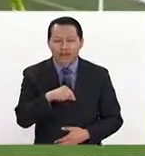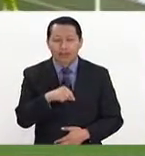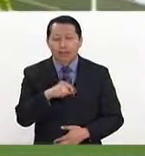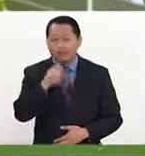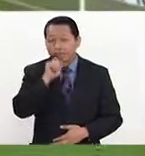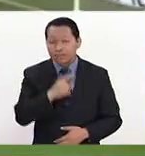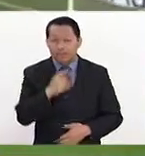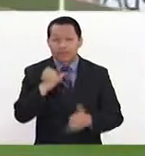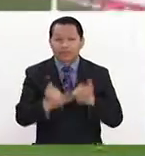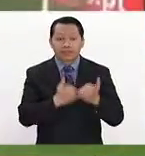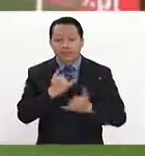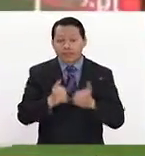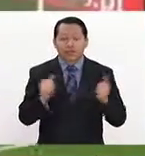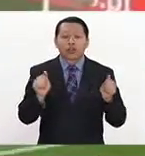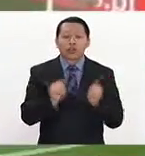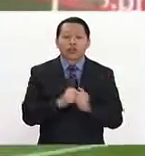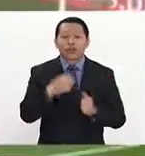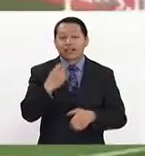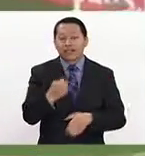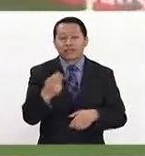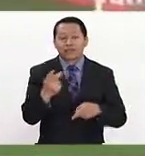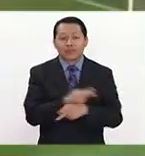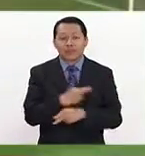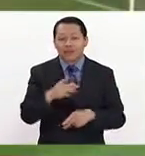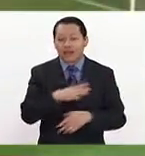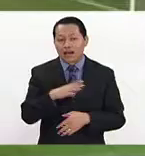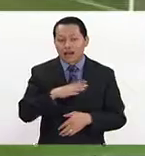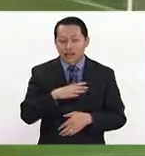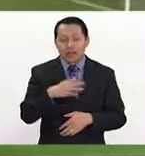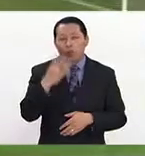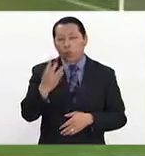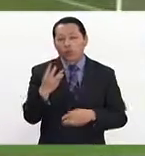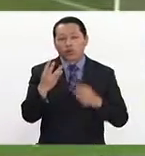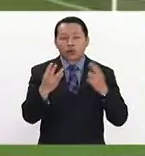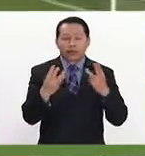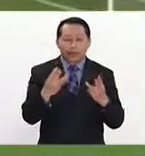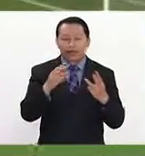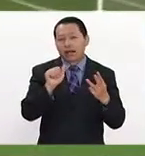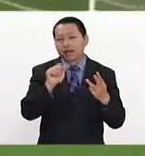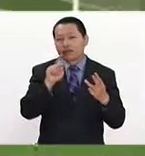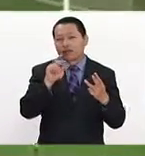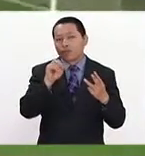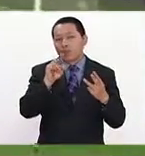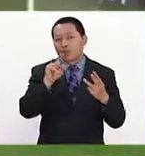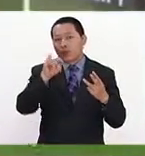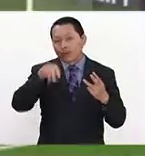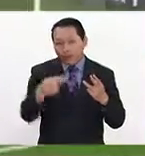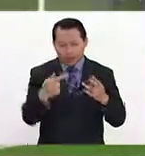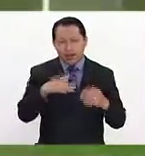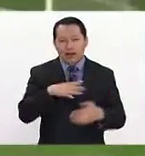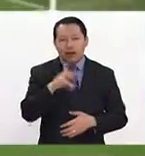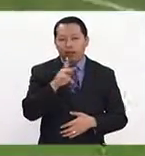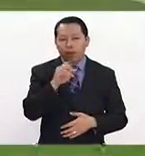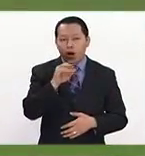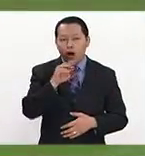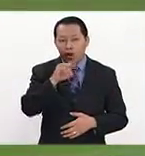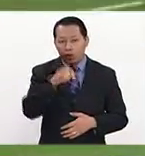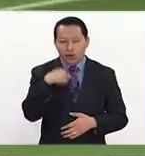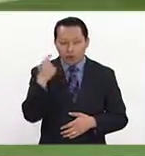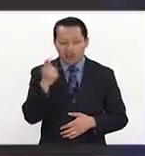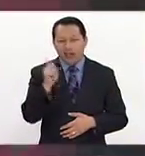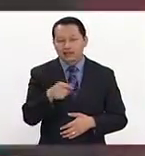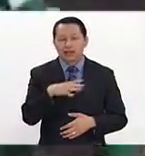las jugadas y con esto pues el marcador 4-3 a favor del Sporting, y eliminan al Porto, que dejó en la